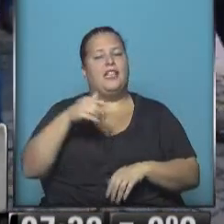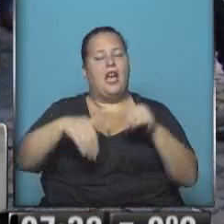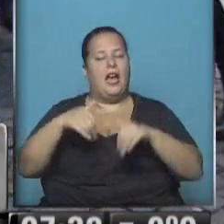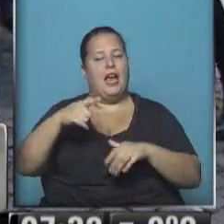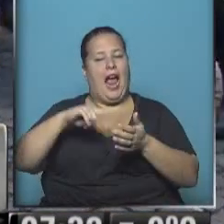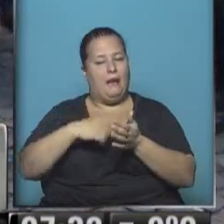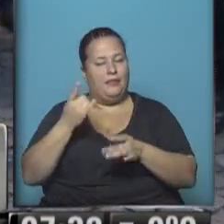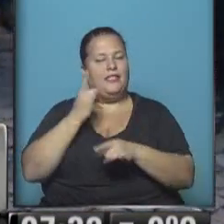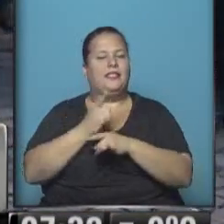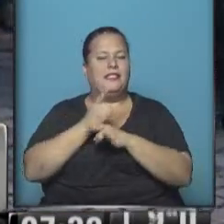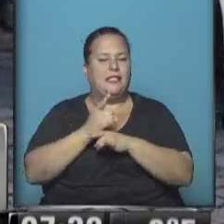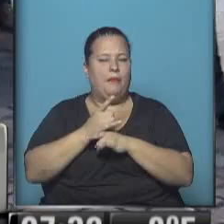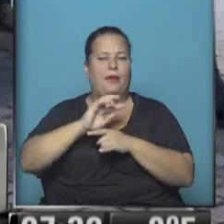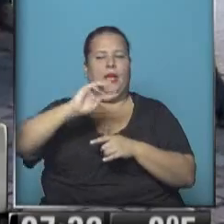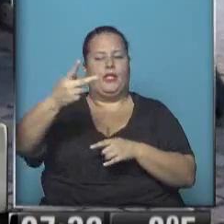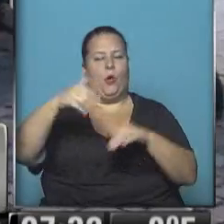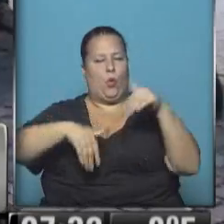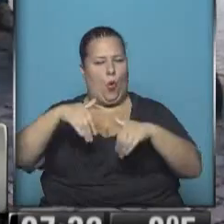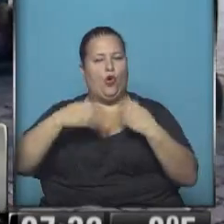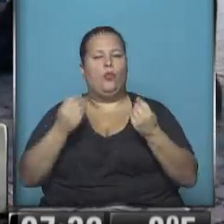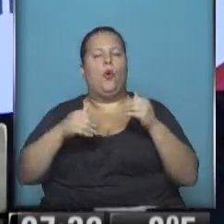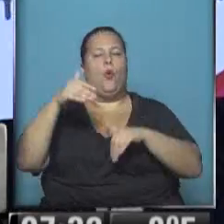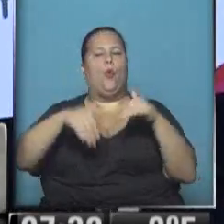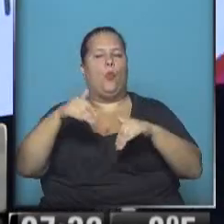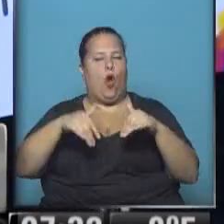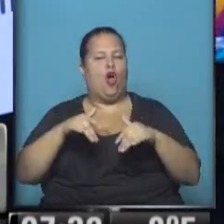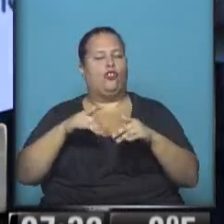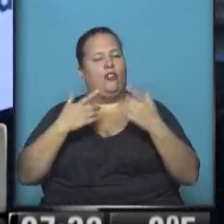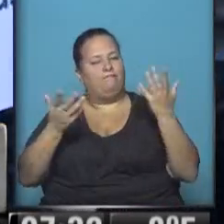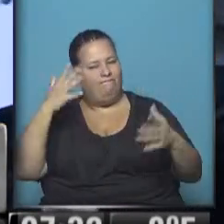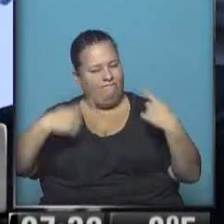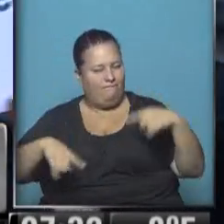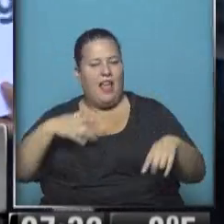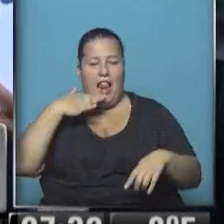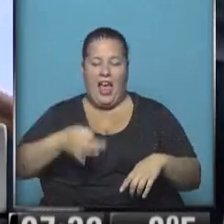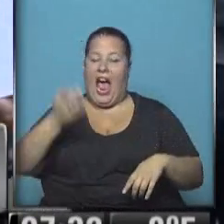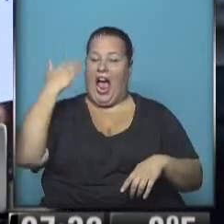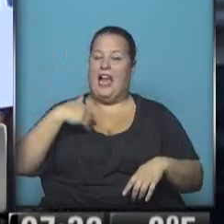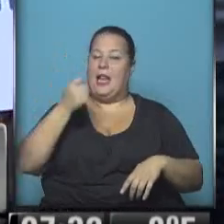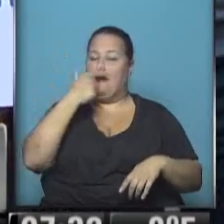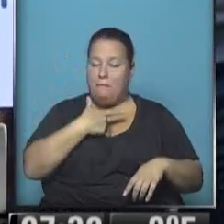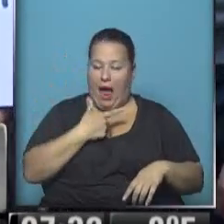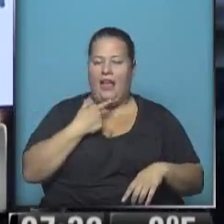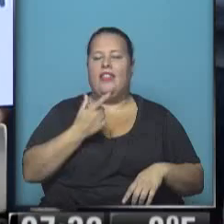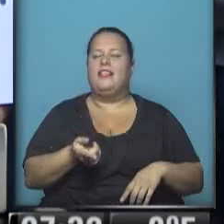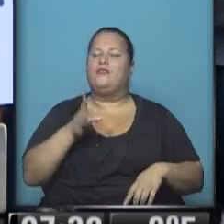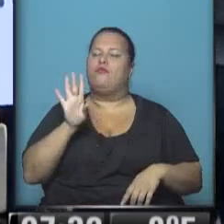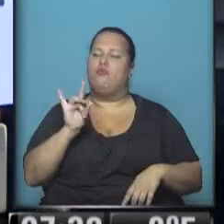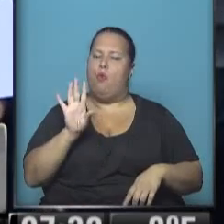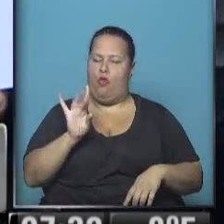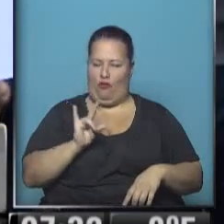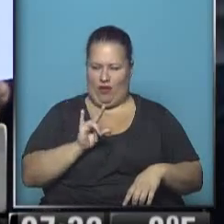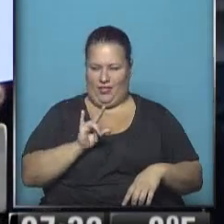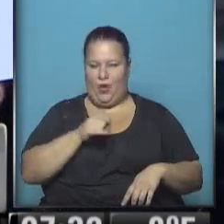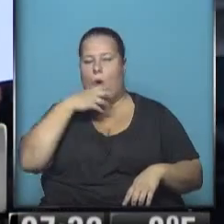porteño por lo general siempre va a segunda vuelta porque tiene un voto bastante disipado. Lo cierto es que ayer Mauricio Macri dijo que es muy difícil